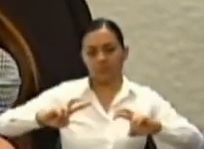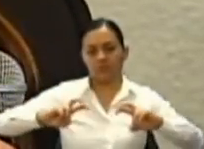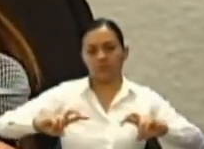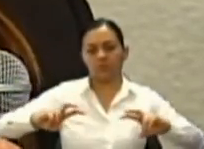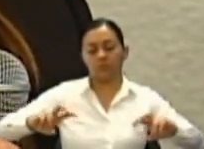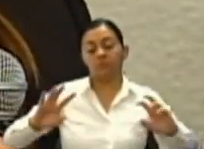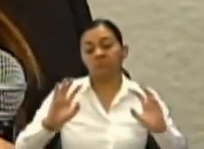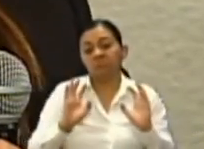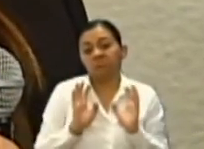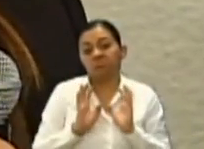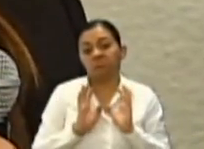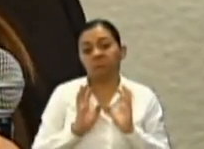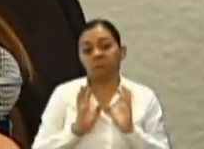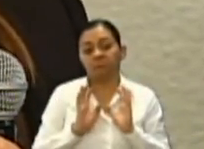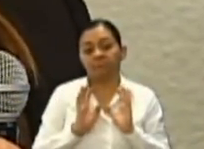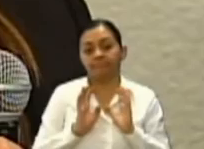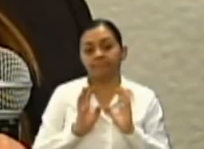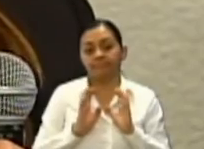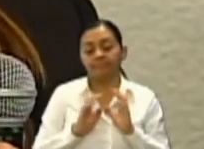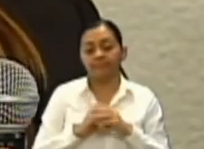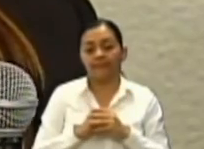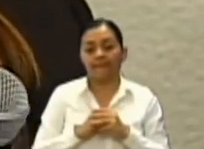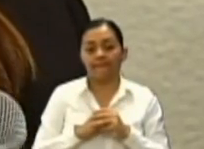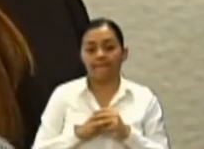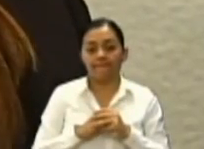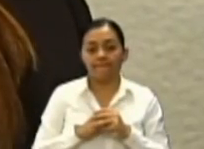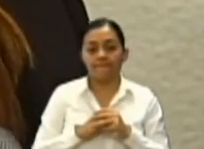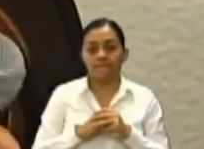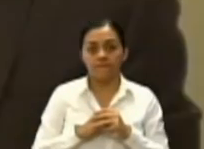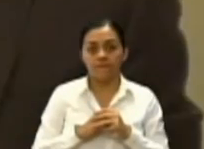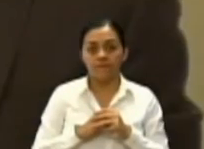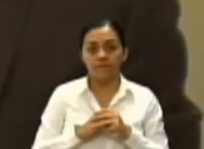que caben en este caso